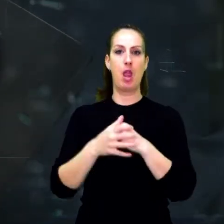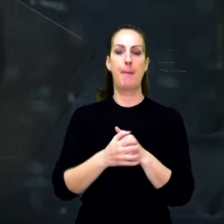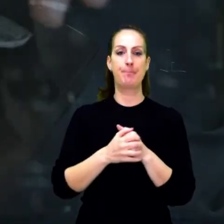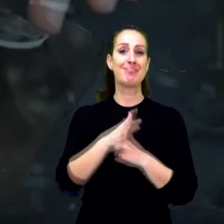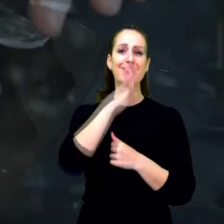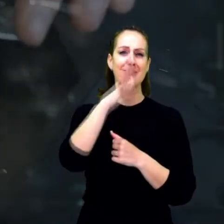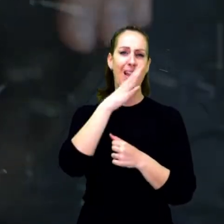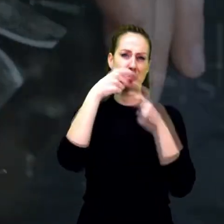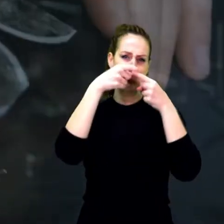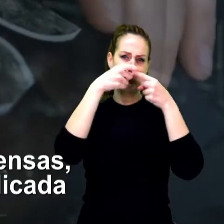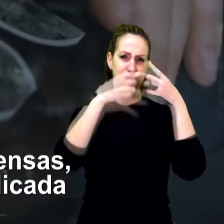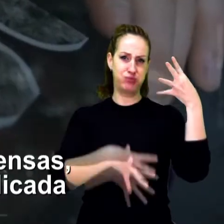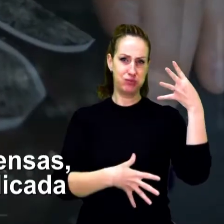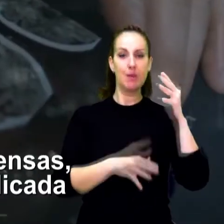psicopatología.